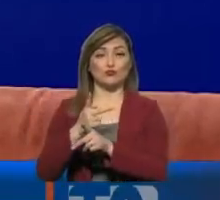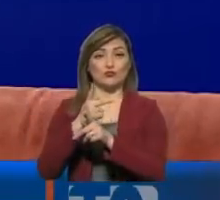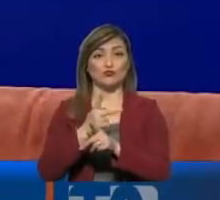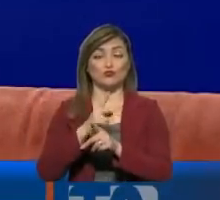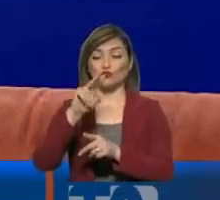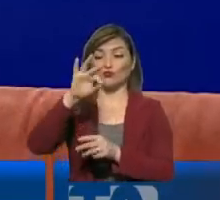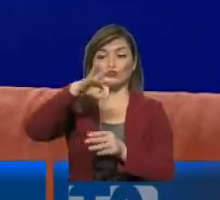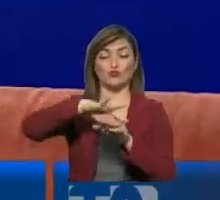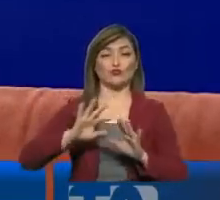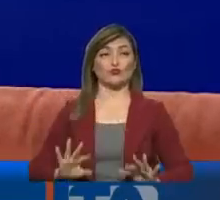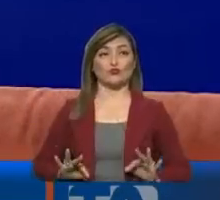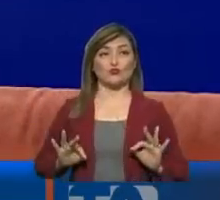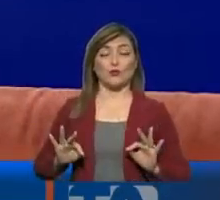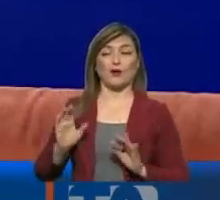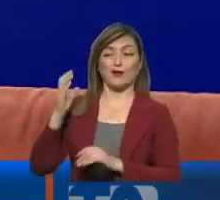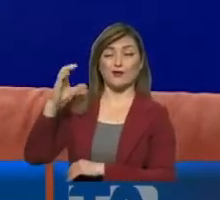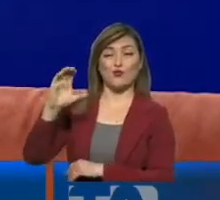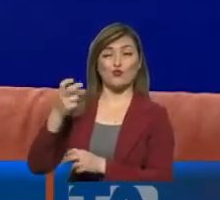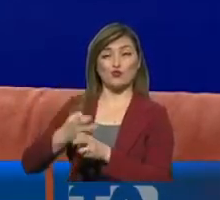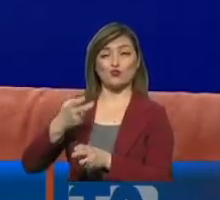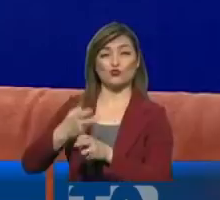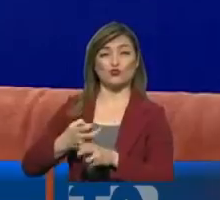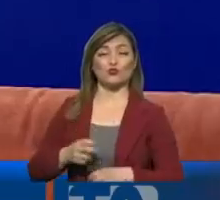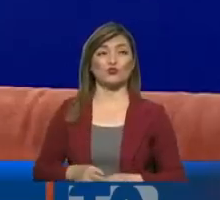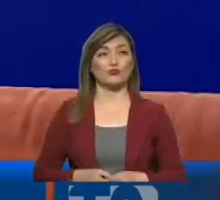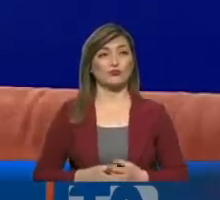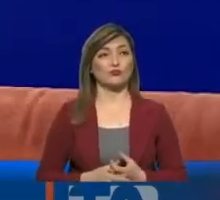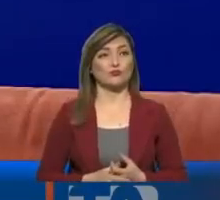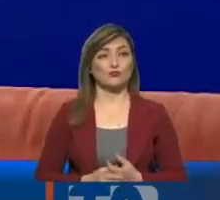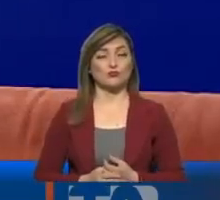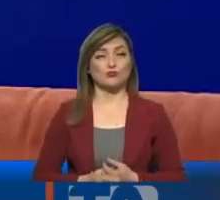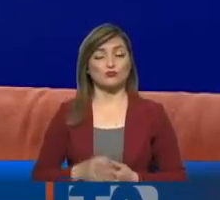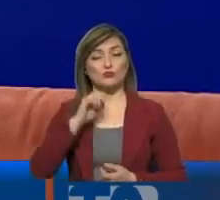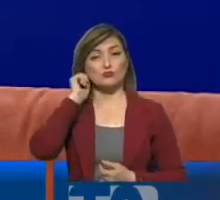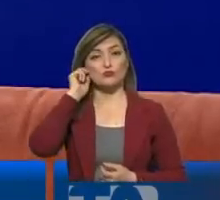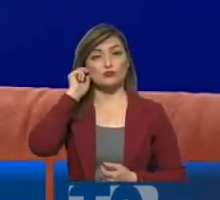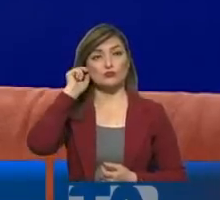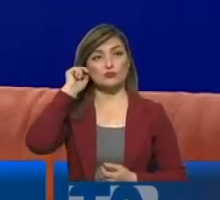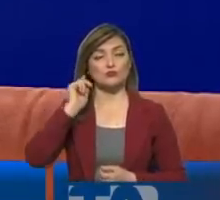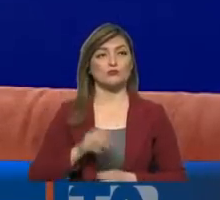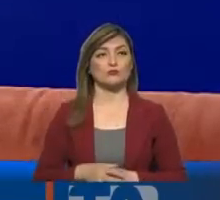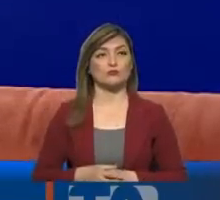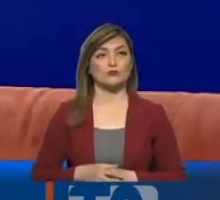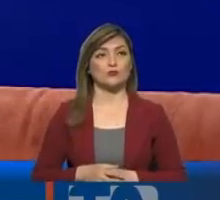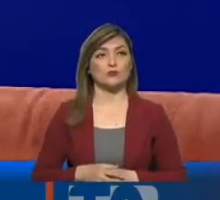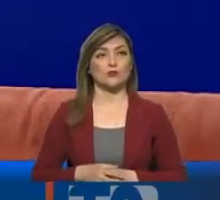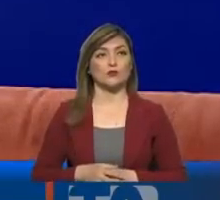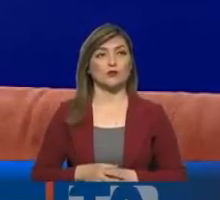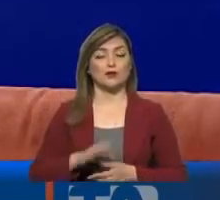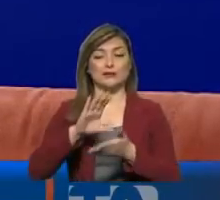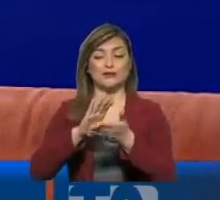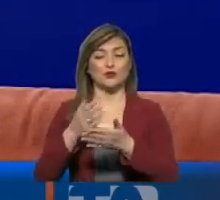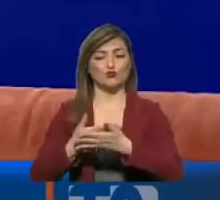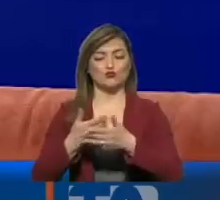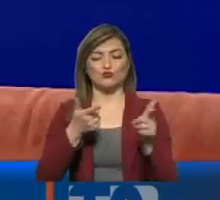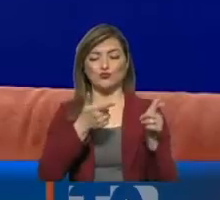abstuvieron criticaron duramente la gestión, criticaron duramente, por ejemplo, el cierre de los guaguacentros, criticaron la